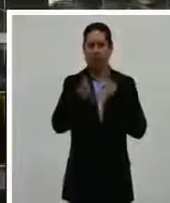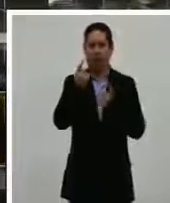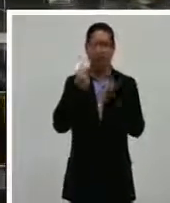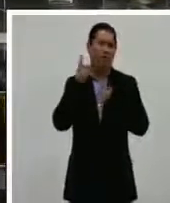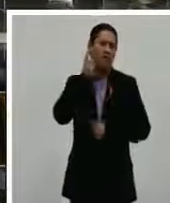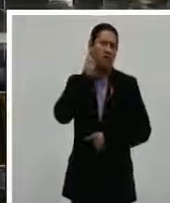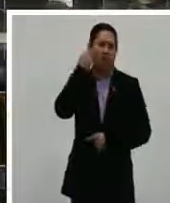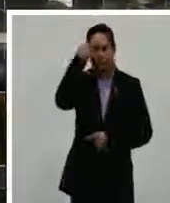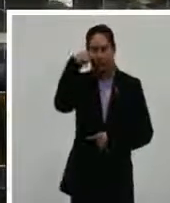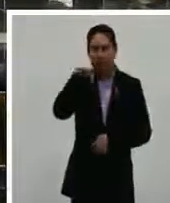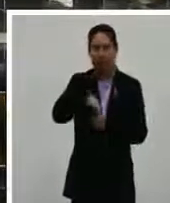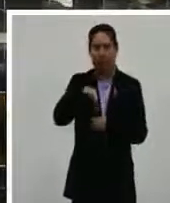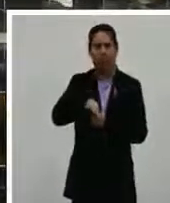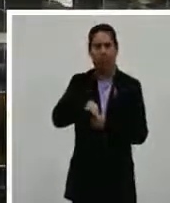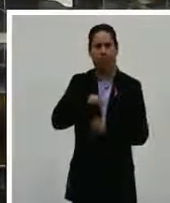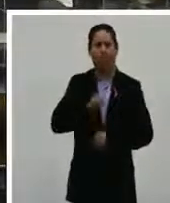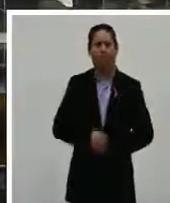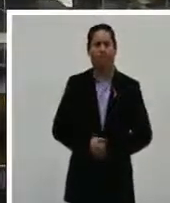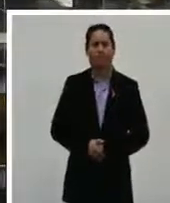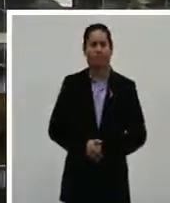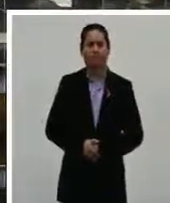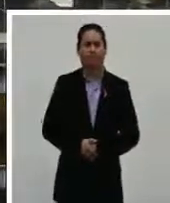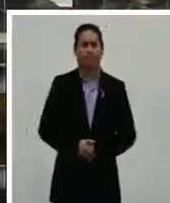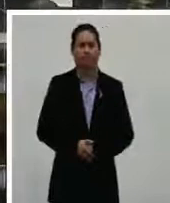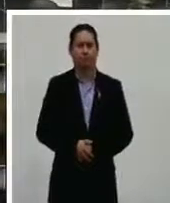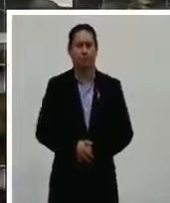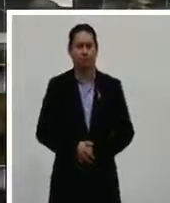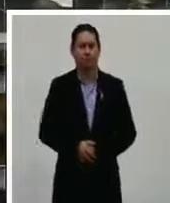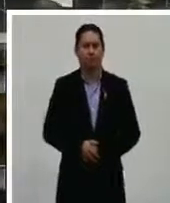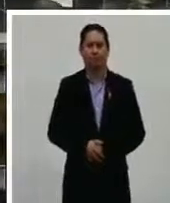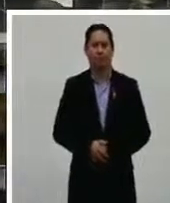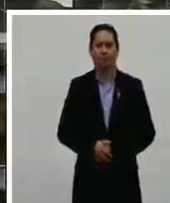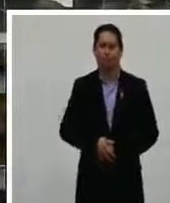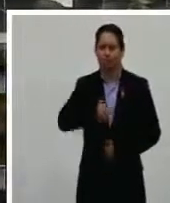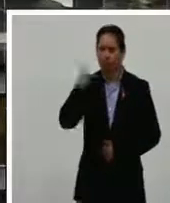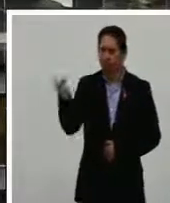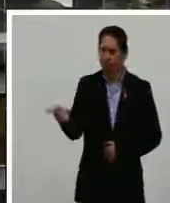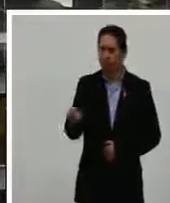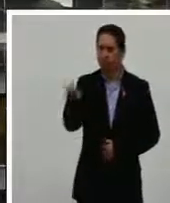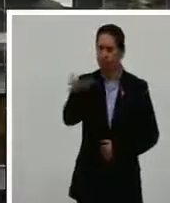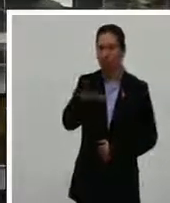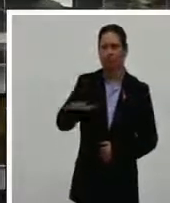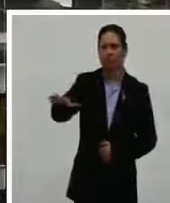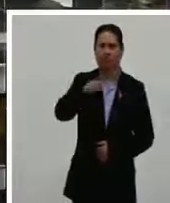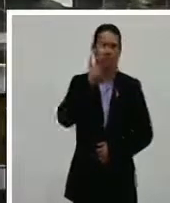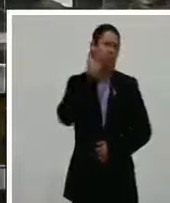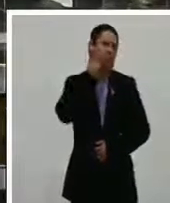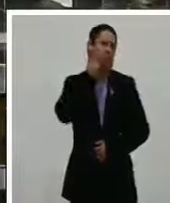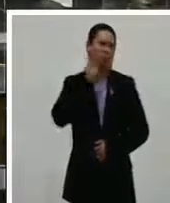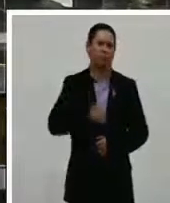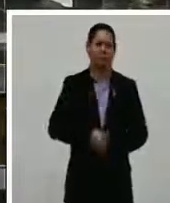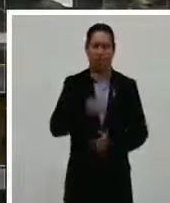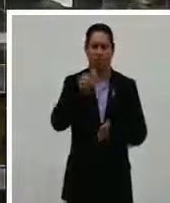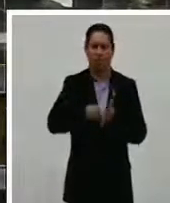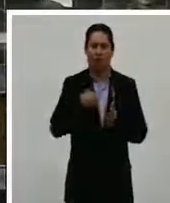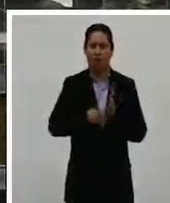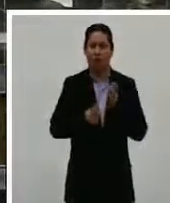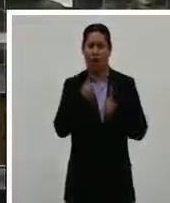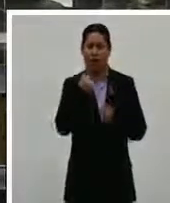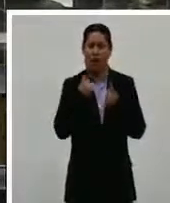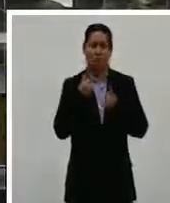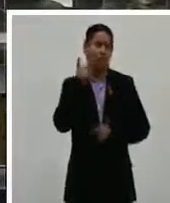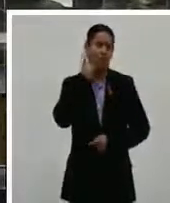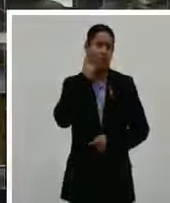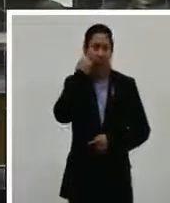diputado por emitir su voto se pregunta al honorable asamblea si falta algún legislador